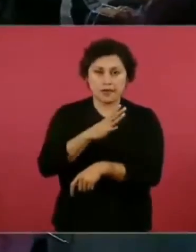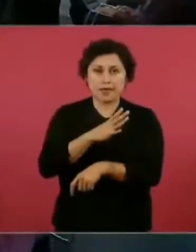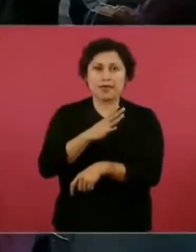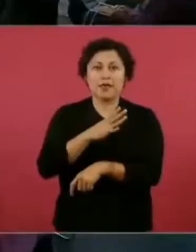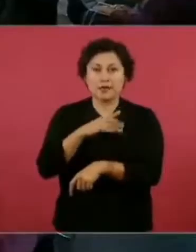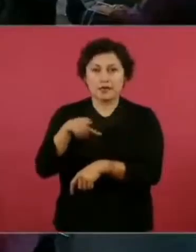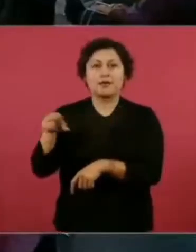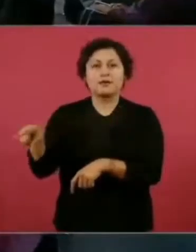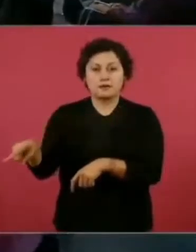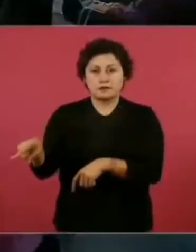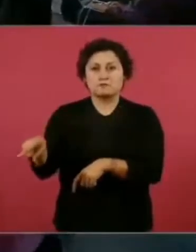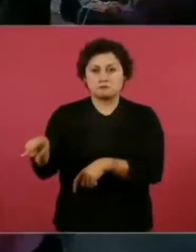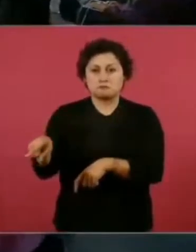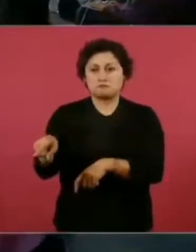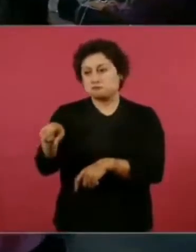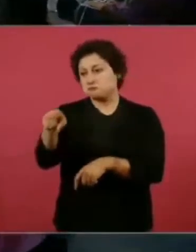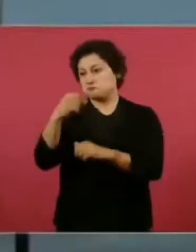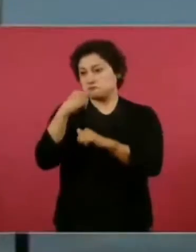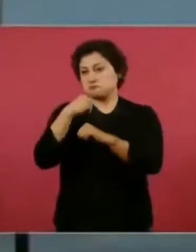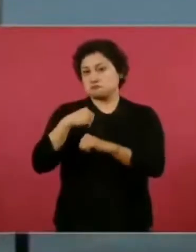y hay presencia